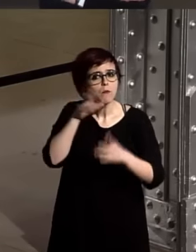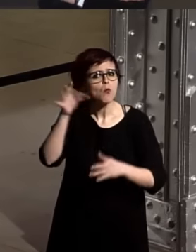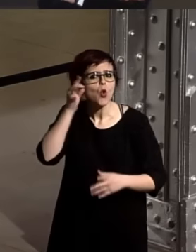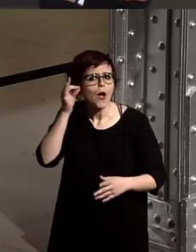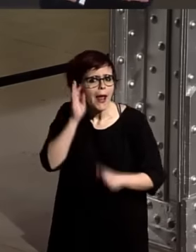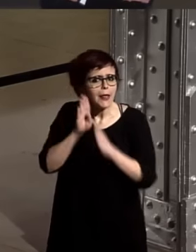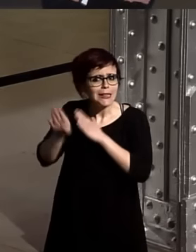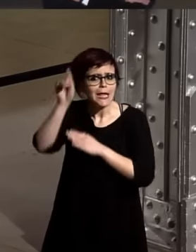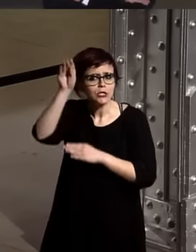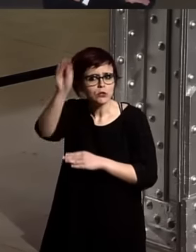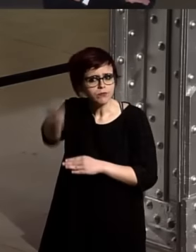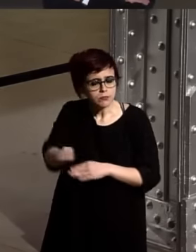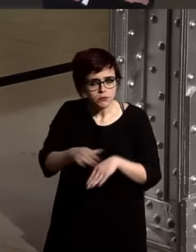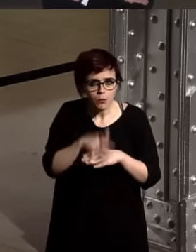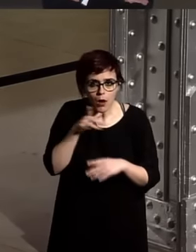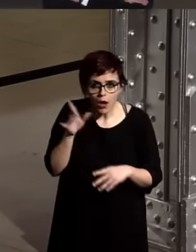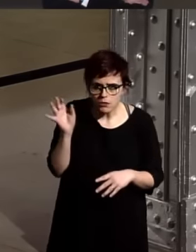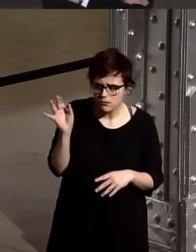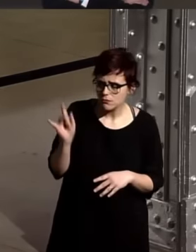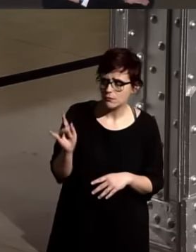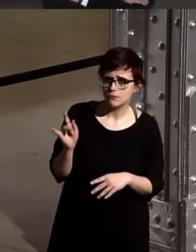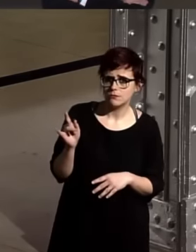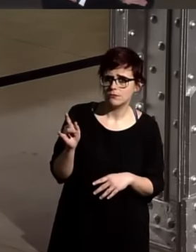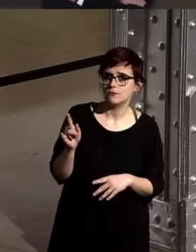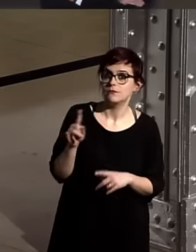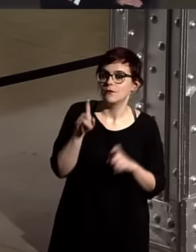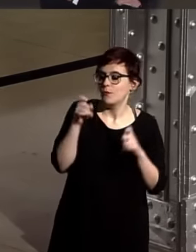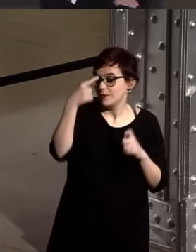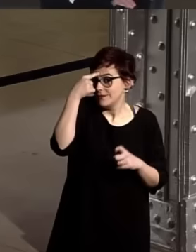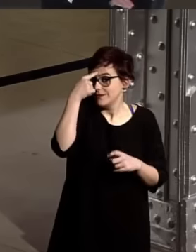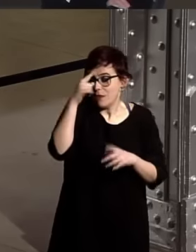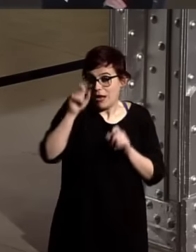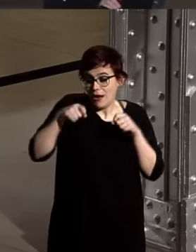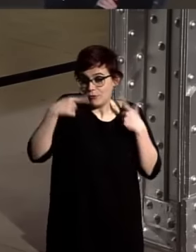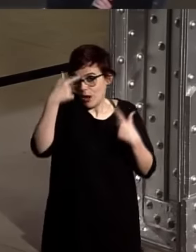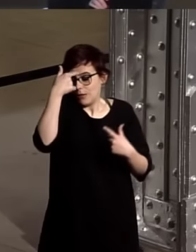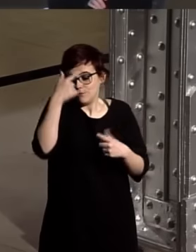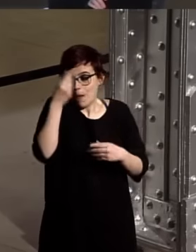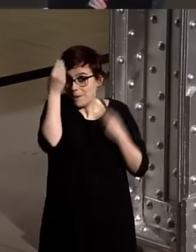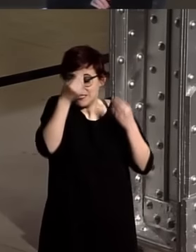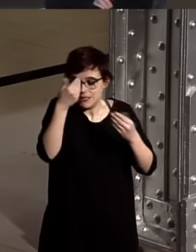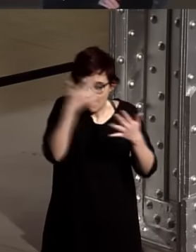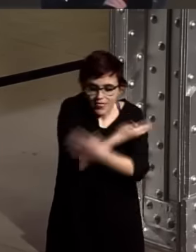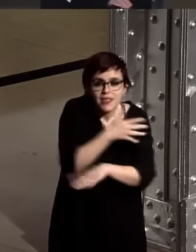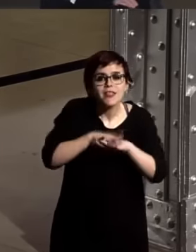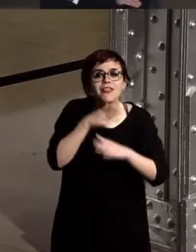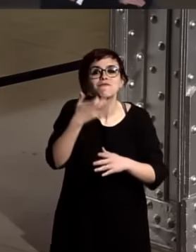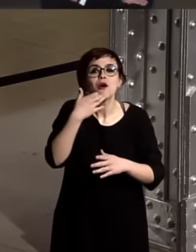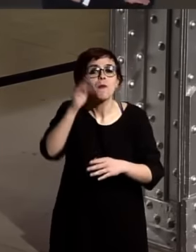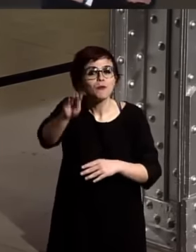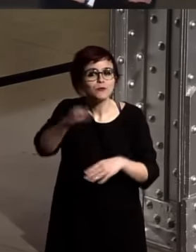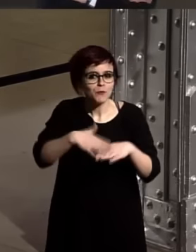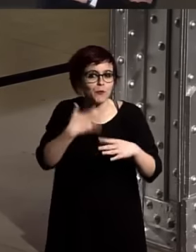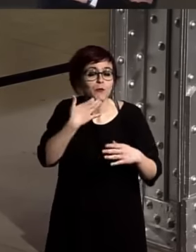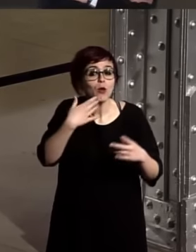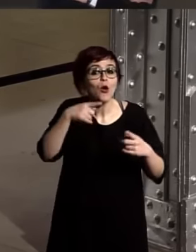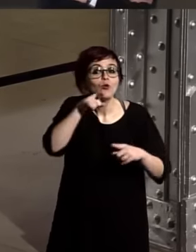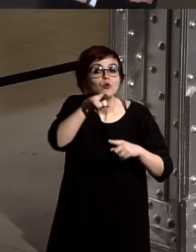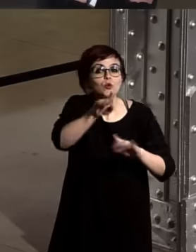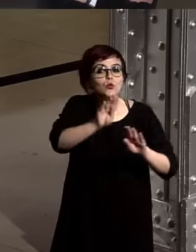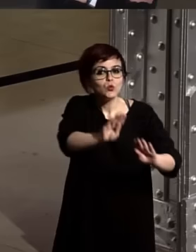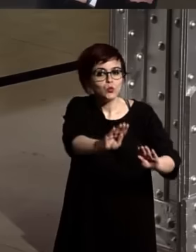mujeres directamente es el inconsciente Por ejemplo si un día tu novio te dice no en lugar de A lo